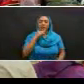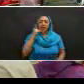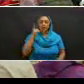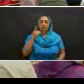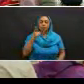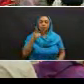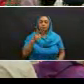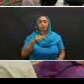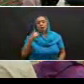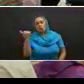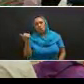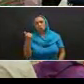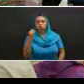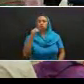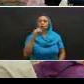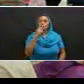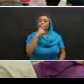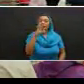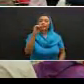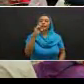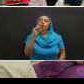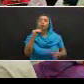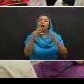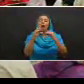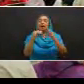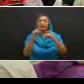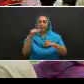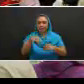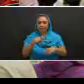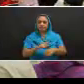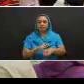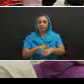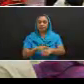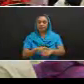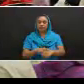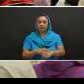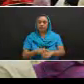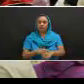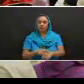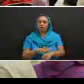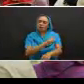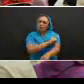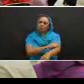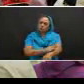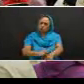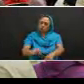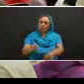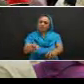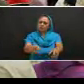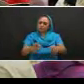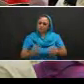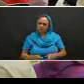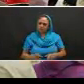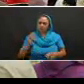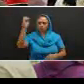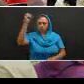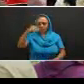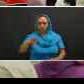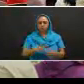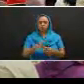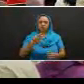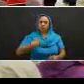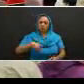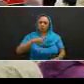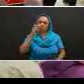hermano, si usted está recibiendo, por favor, continúe. Siga recibiendo esa bendición de nuestro Padre Celestial.